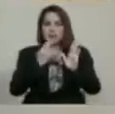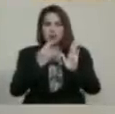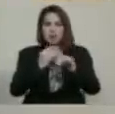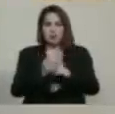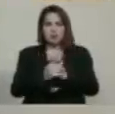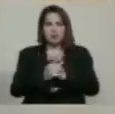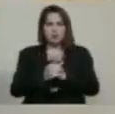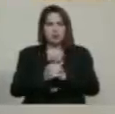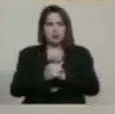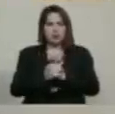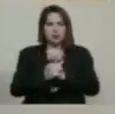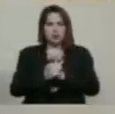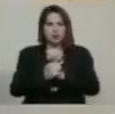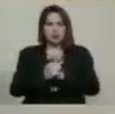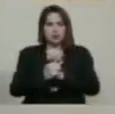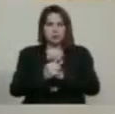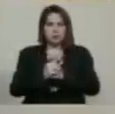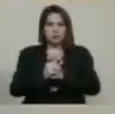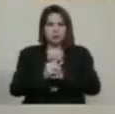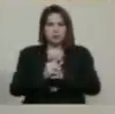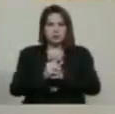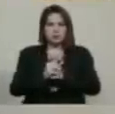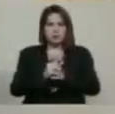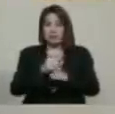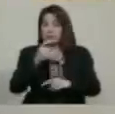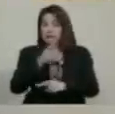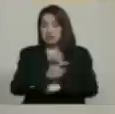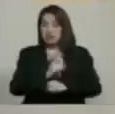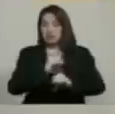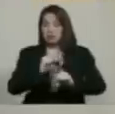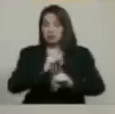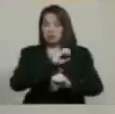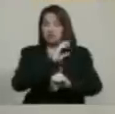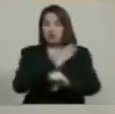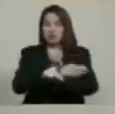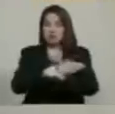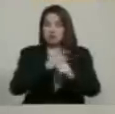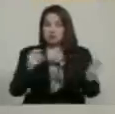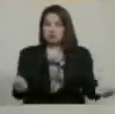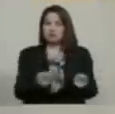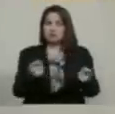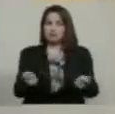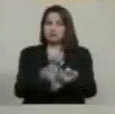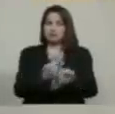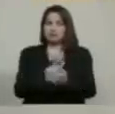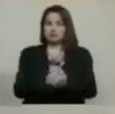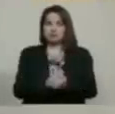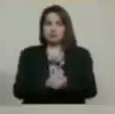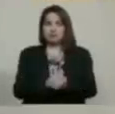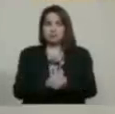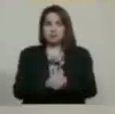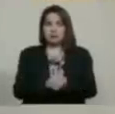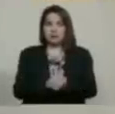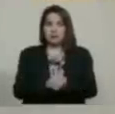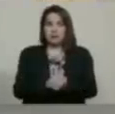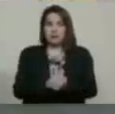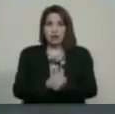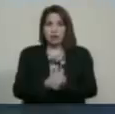que tenemos que potenciar. Así como estamos hablando del Plan